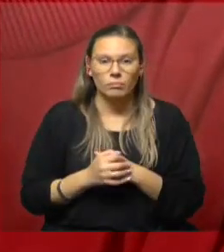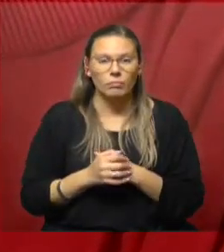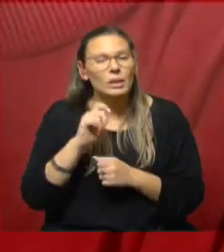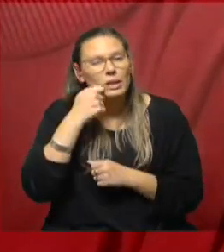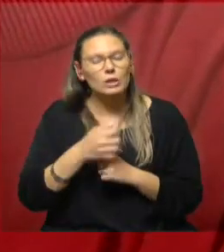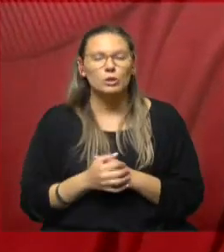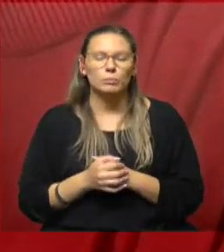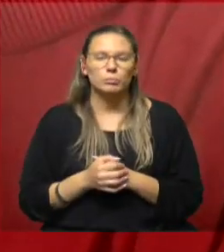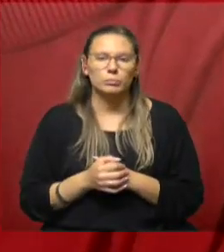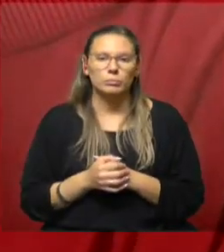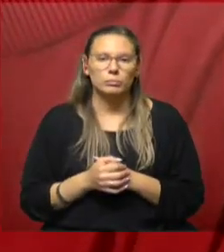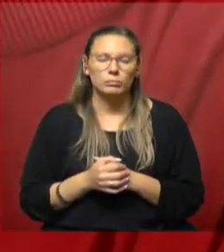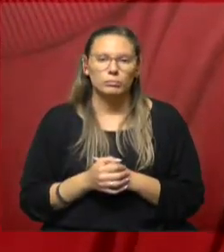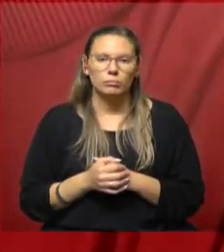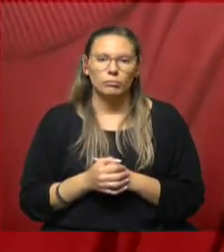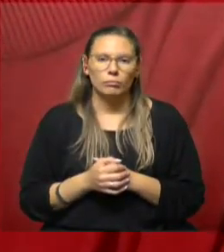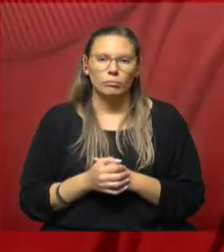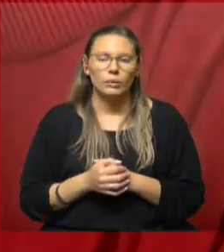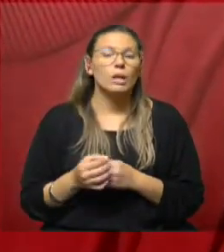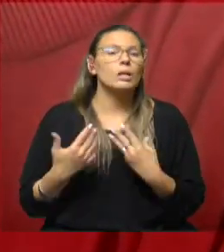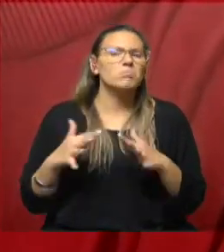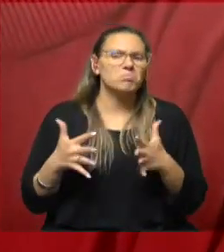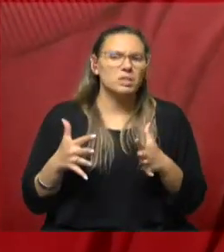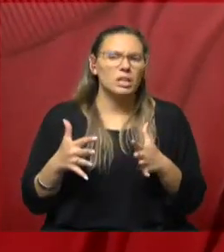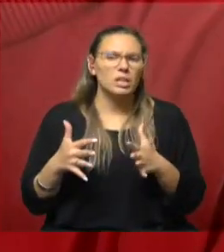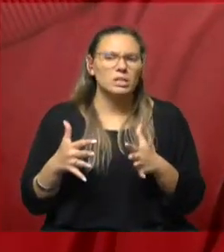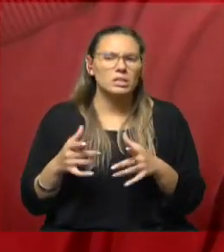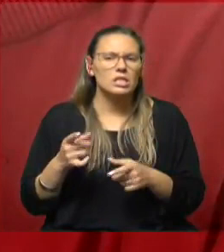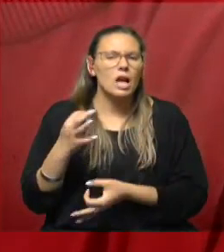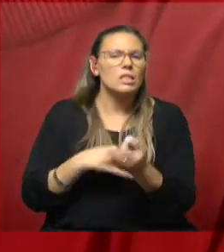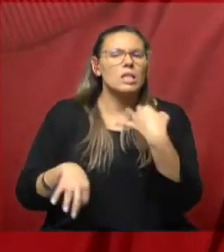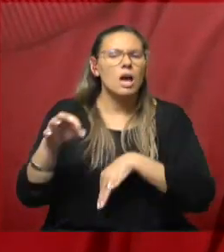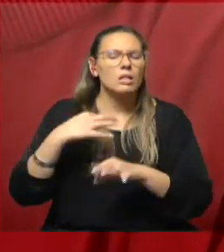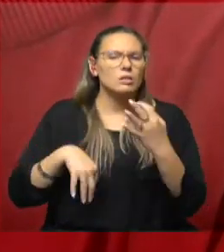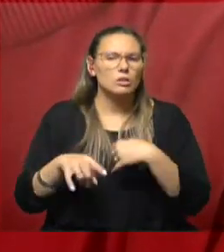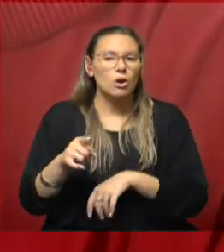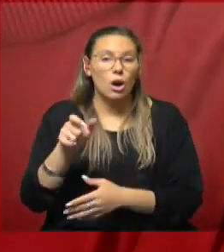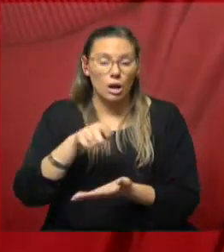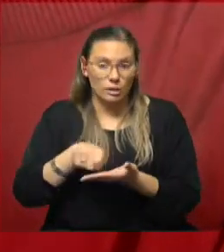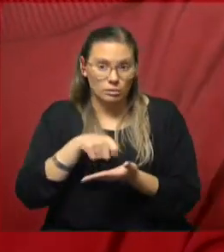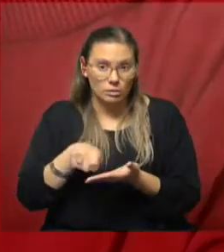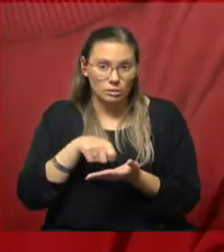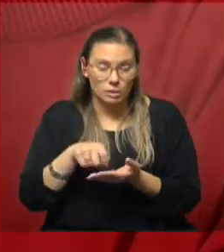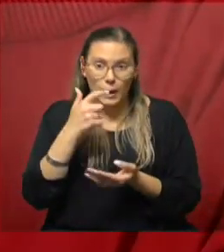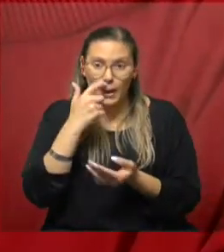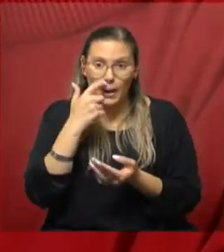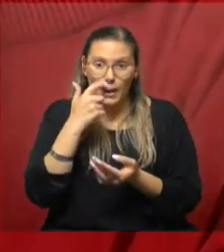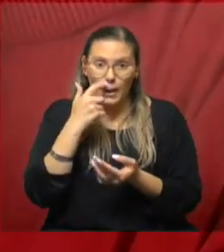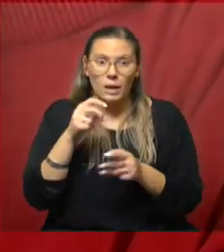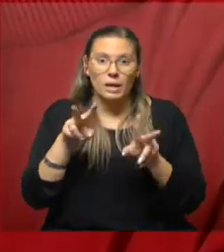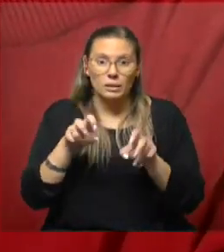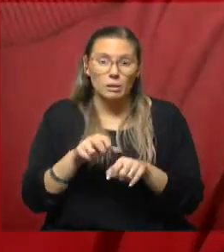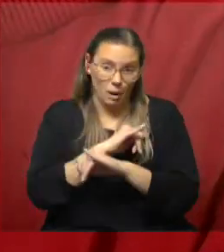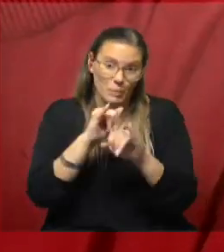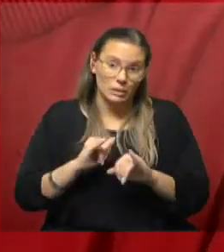lindo. Contame un poco de qué se trata La Pipa de la Paz. Bueno, la autora se mete nada más ni nada menos que con el tema de la